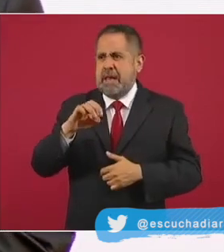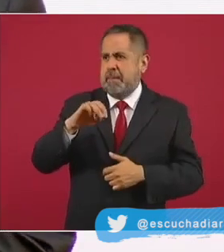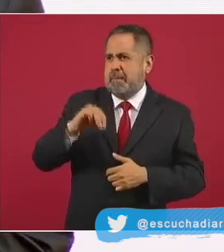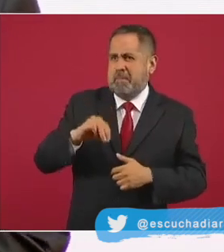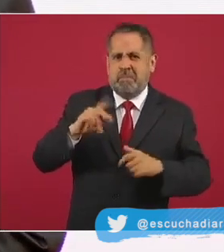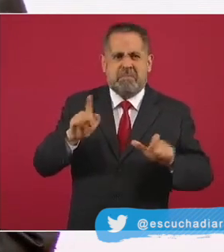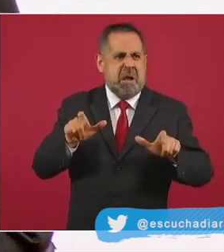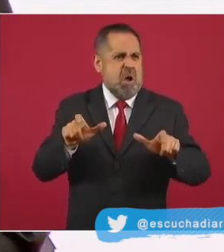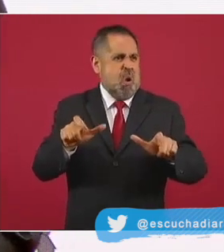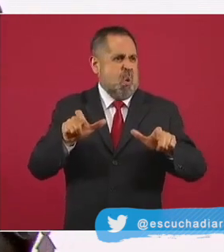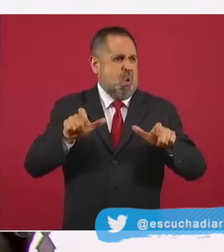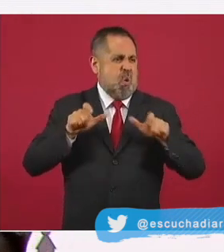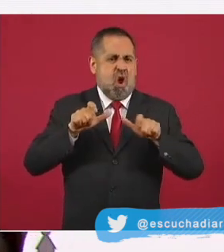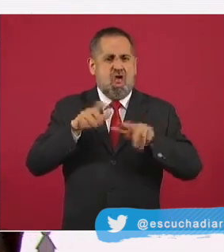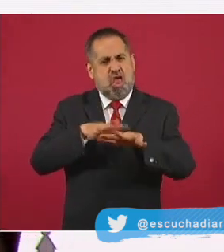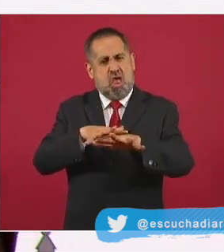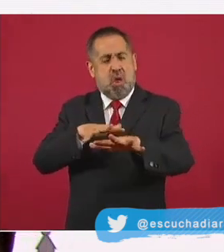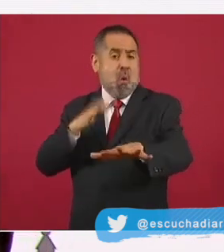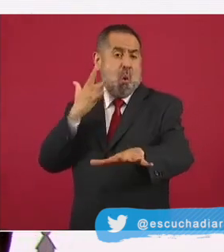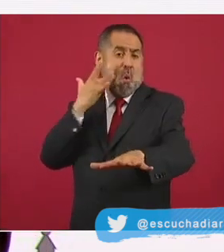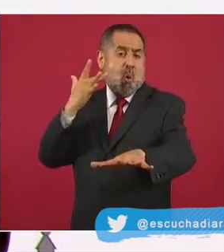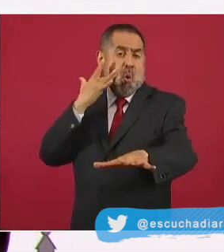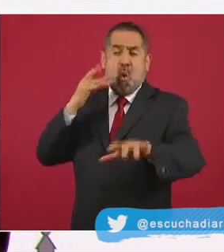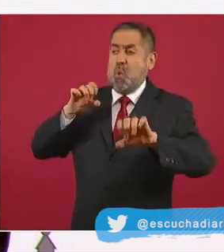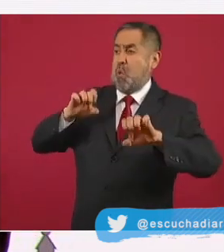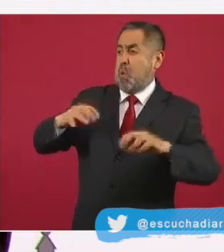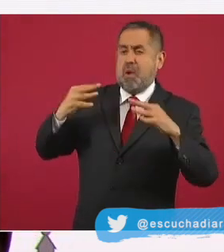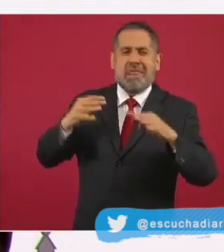la acostumbrada parafernalia de poder.